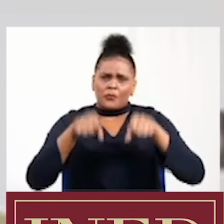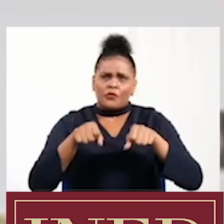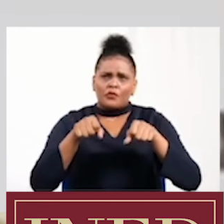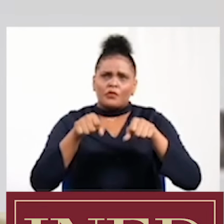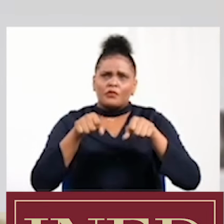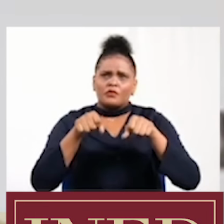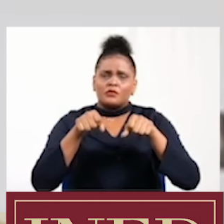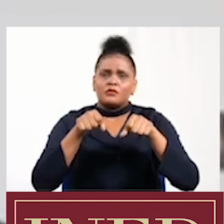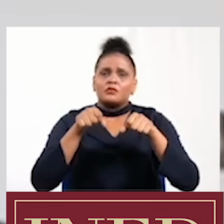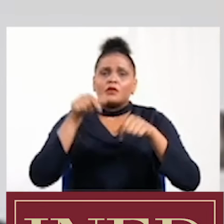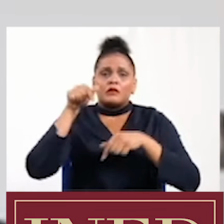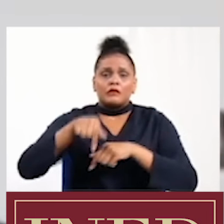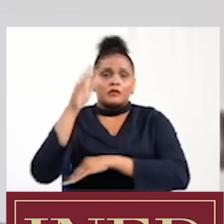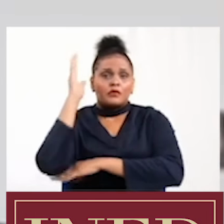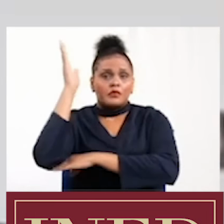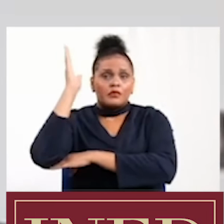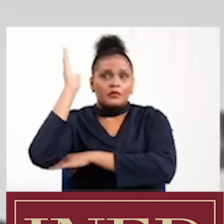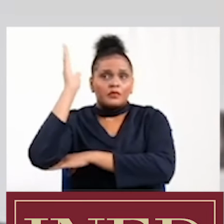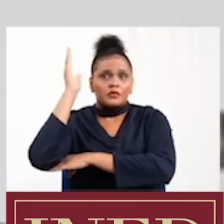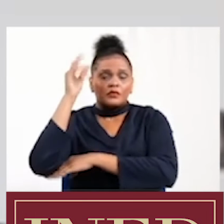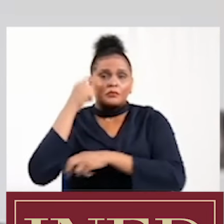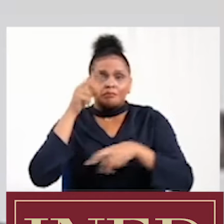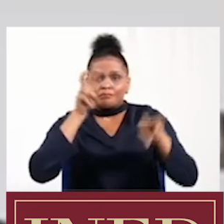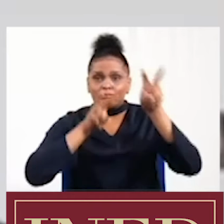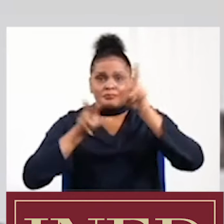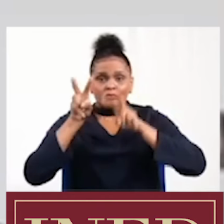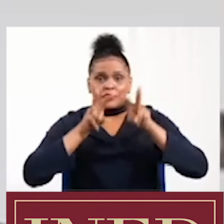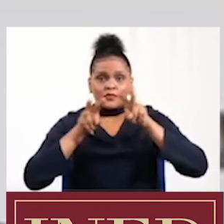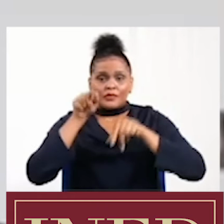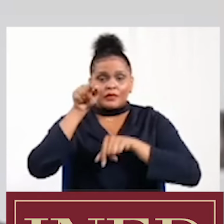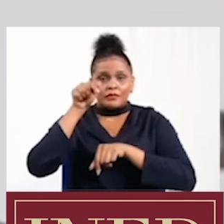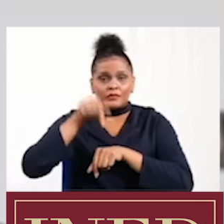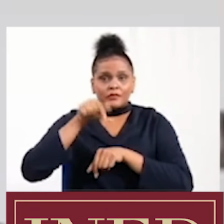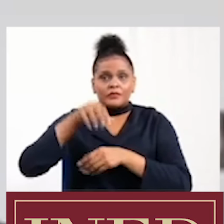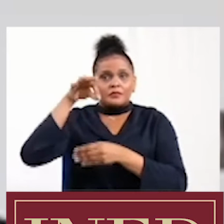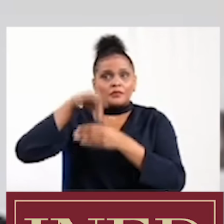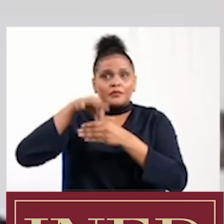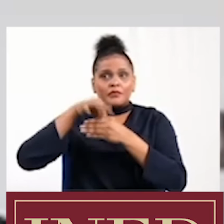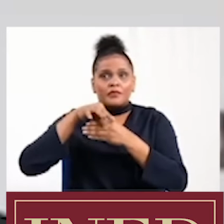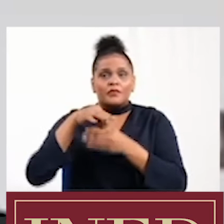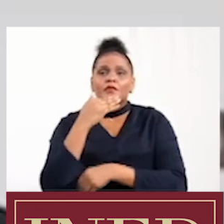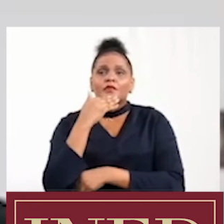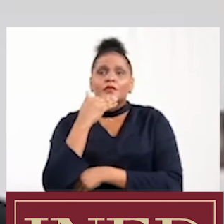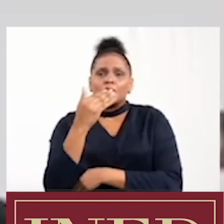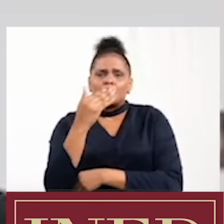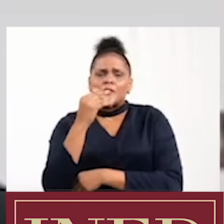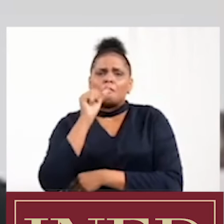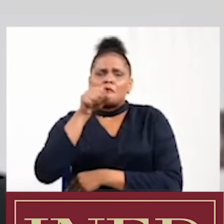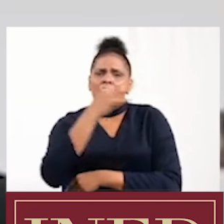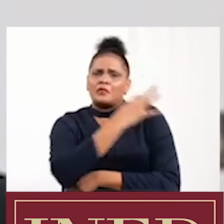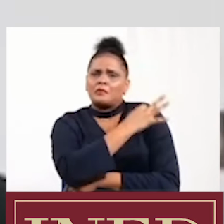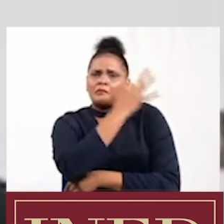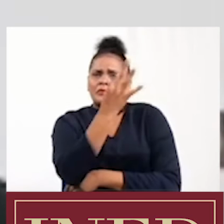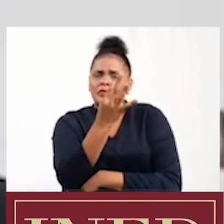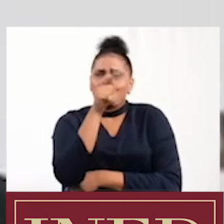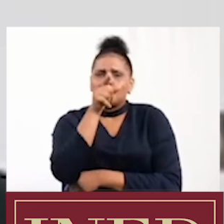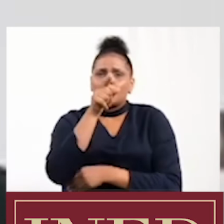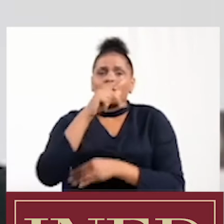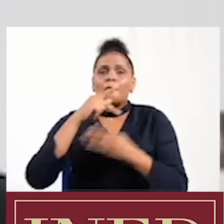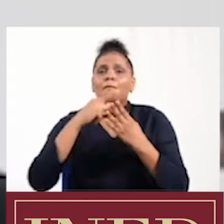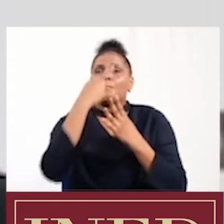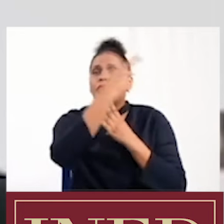esta nueva conferencia virtual desde las el tribunal electoral de panamá y a la vez invitarlos para que nos acompañen